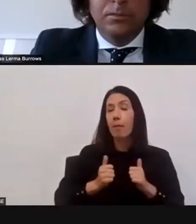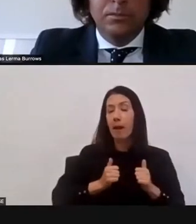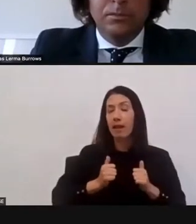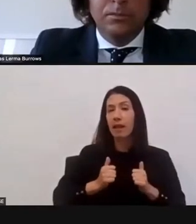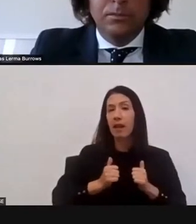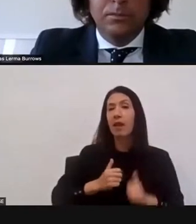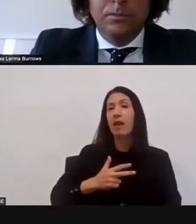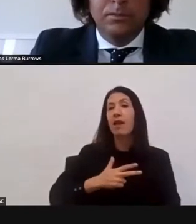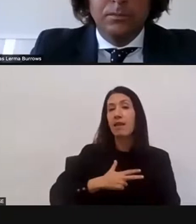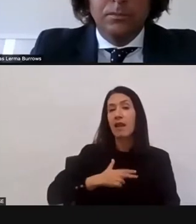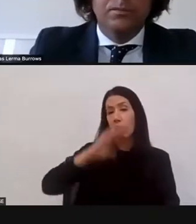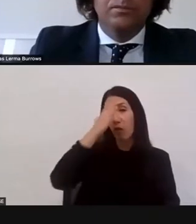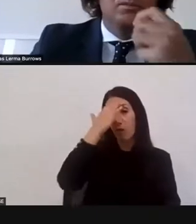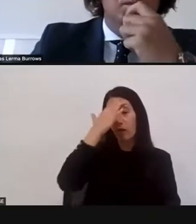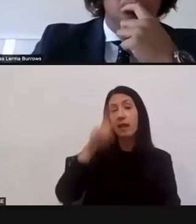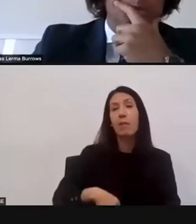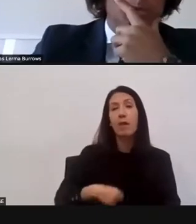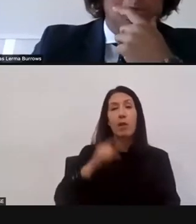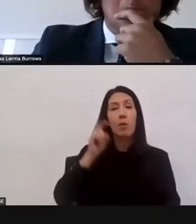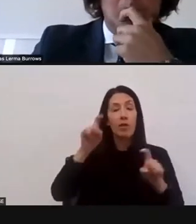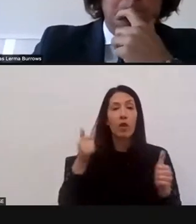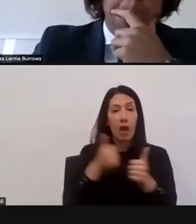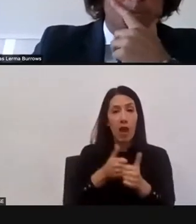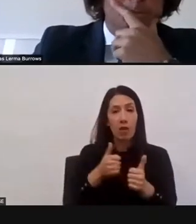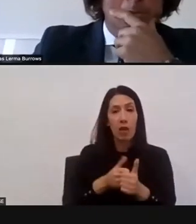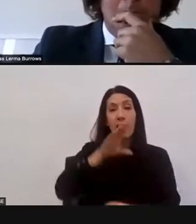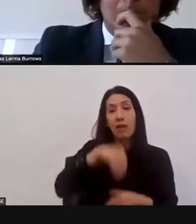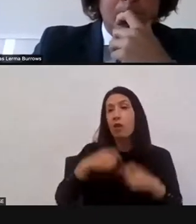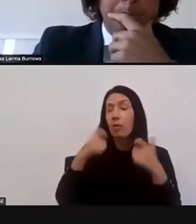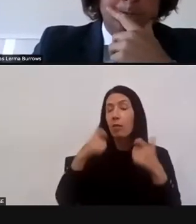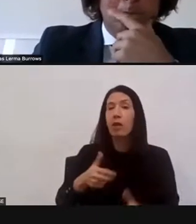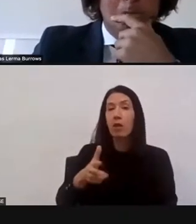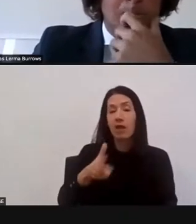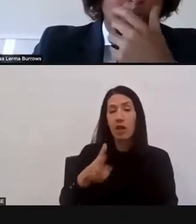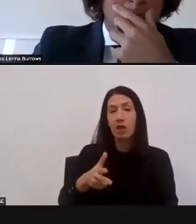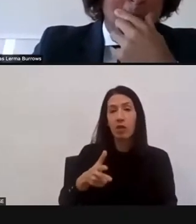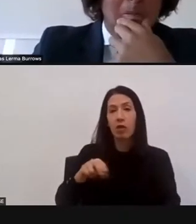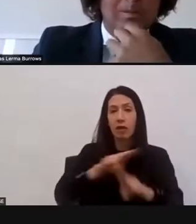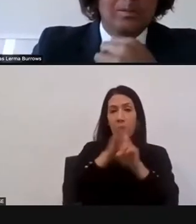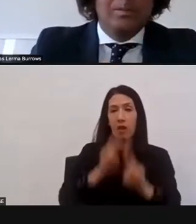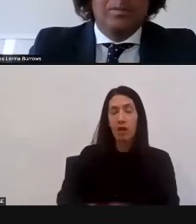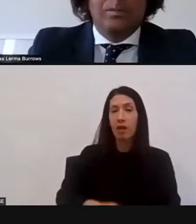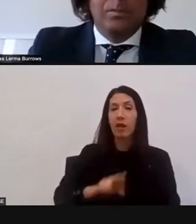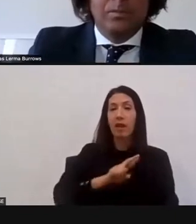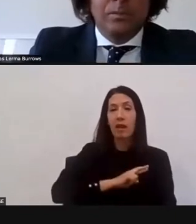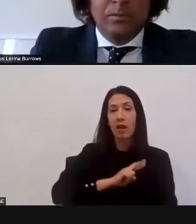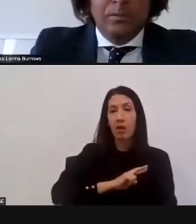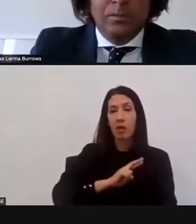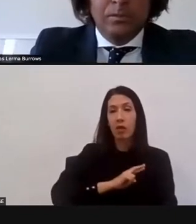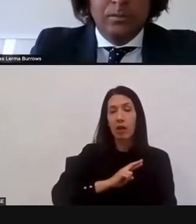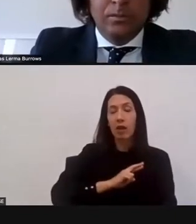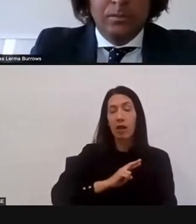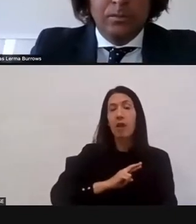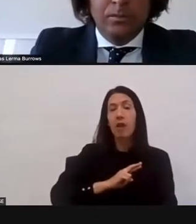profesor ayudante en el Departamento de Derecho Internacional, Eclesiástico y Filosofía del Derecho de la Universidad Carlos III de Madrid